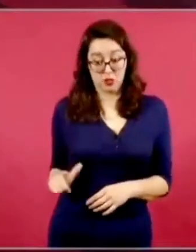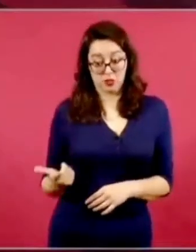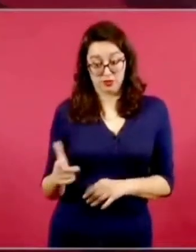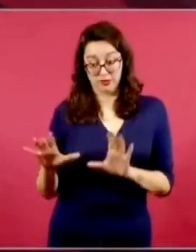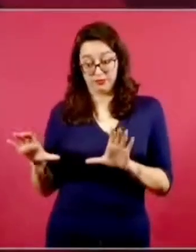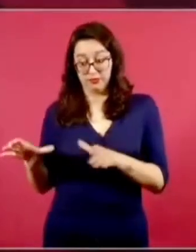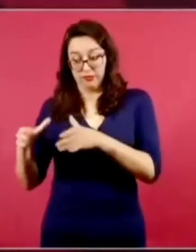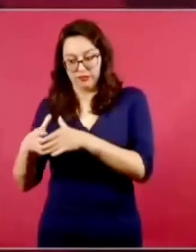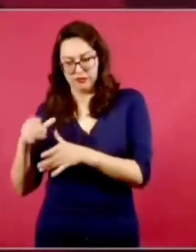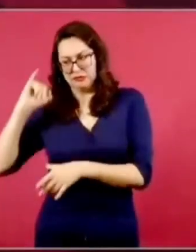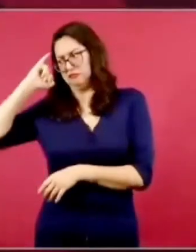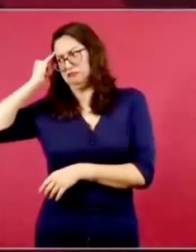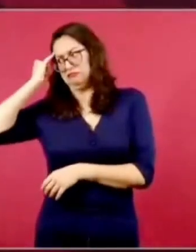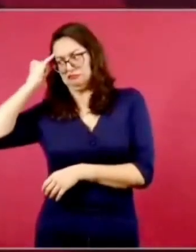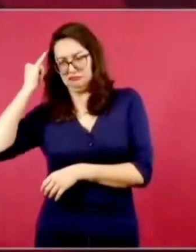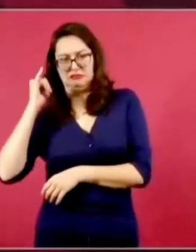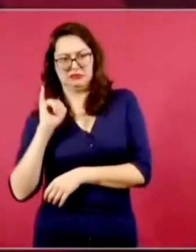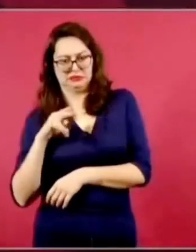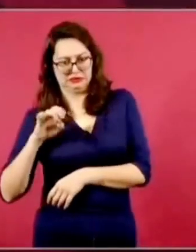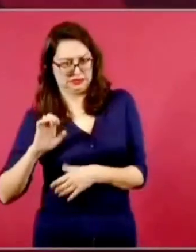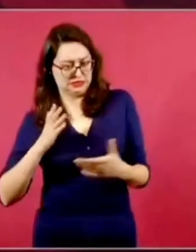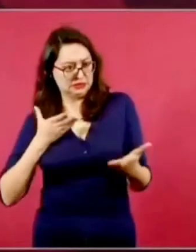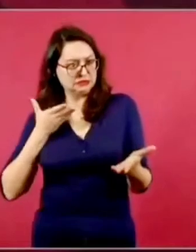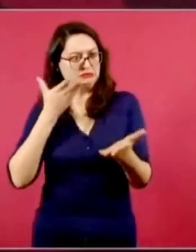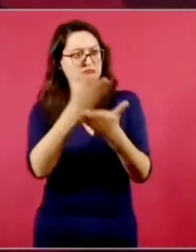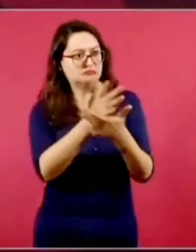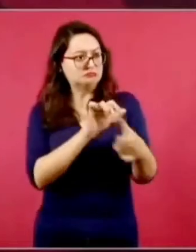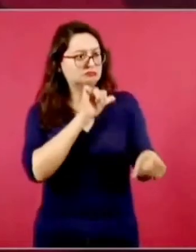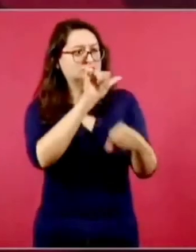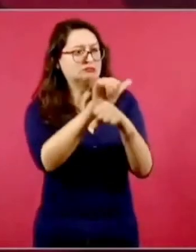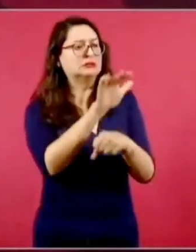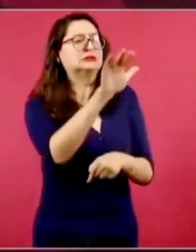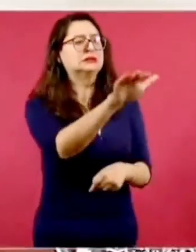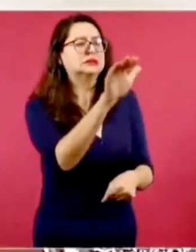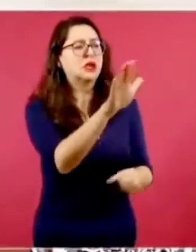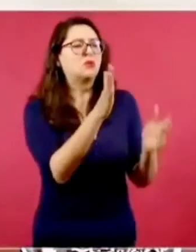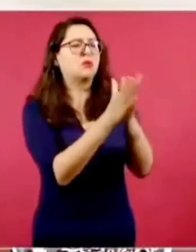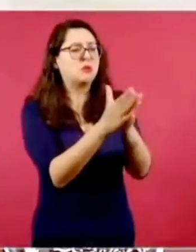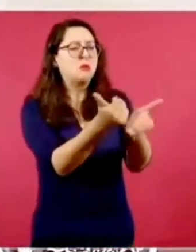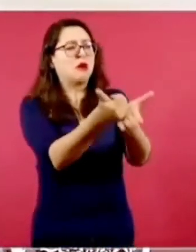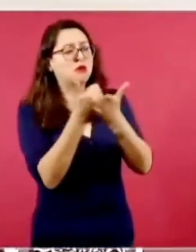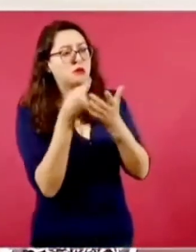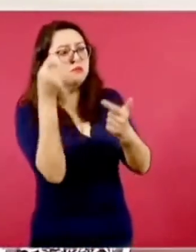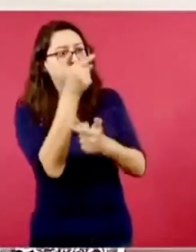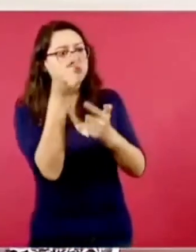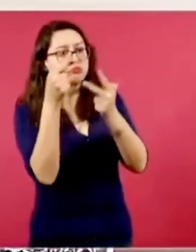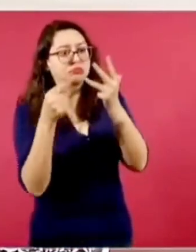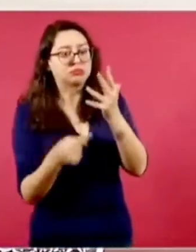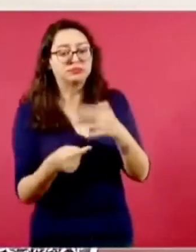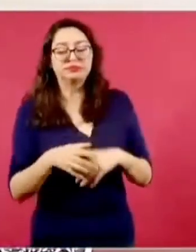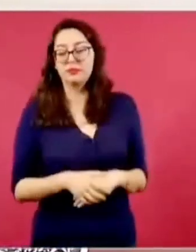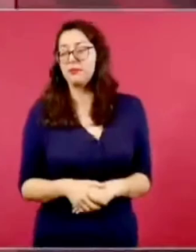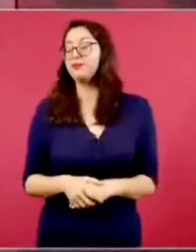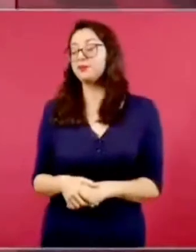y le habían planteado algo, y él empieza a